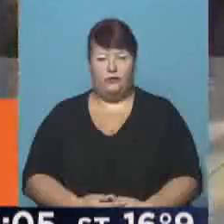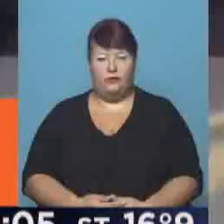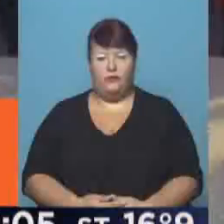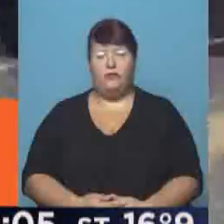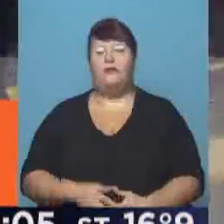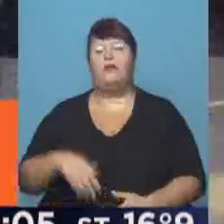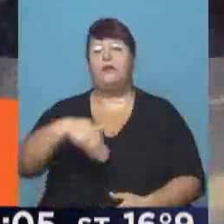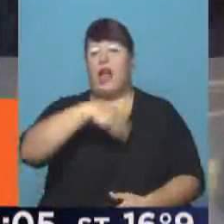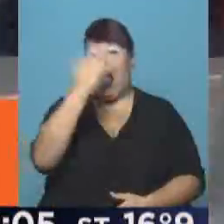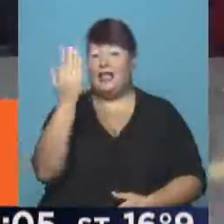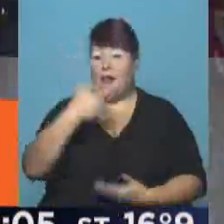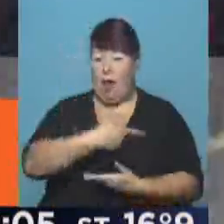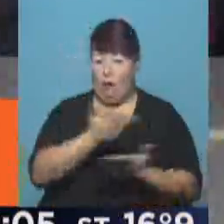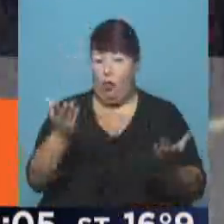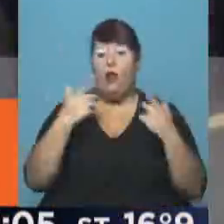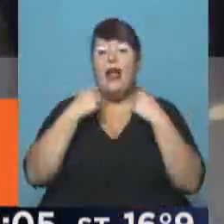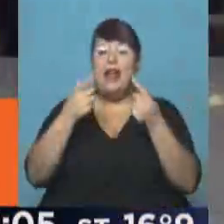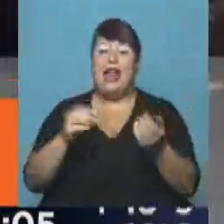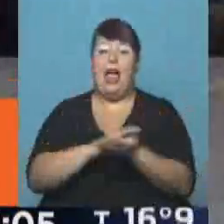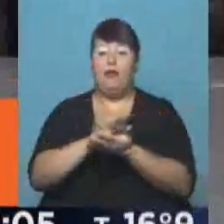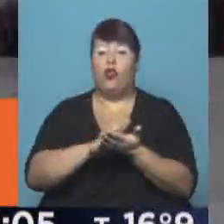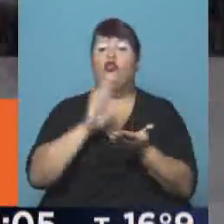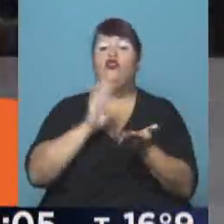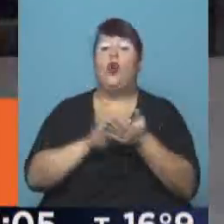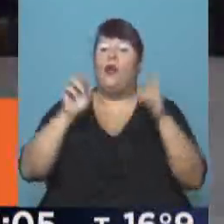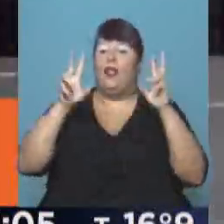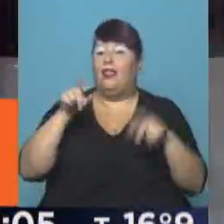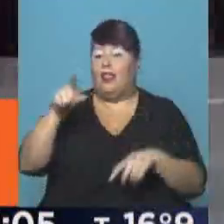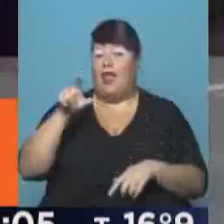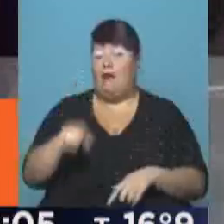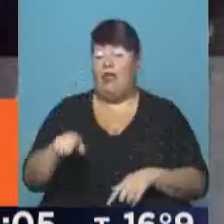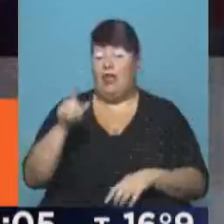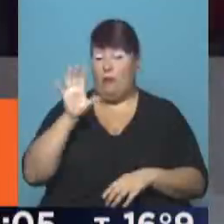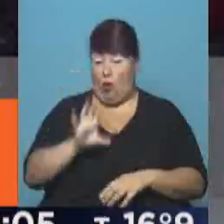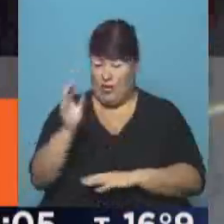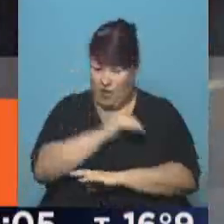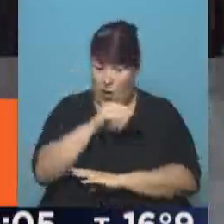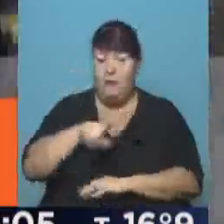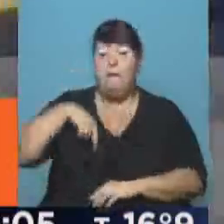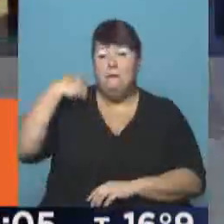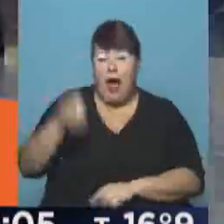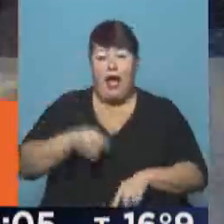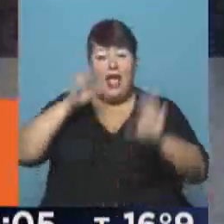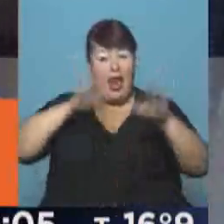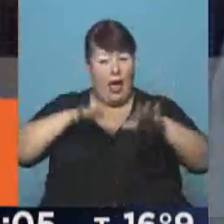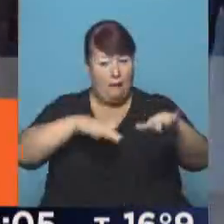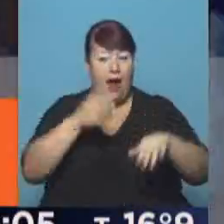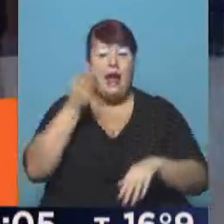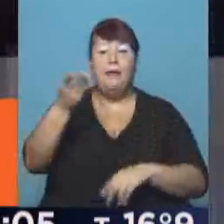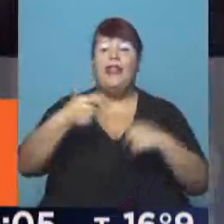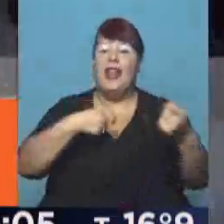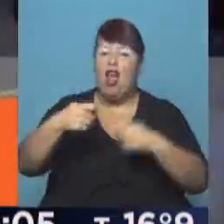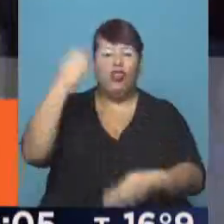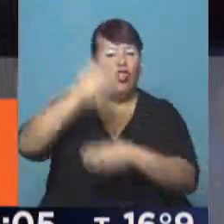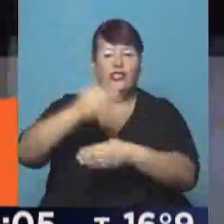La Asamblea Pública que reclama soluciones a la situación que se vive en la provincia realizará mañana una marcha y pidió a los comercios